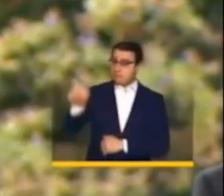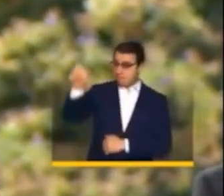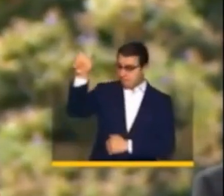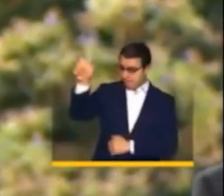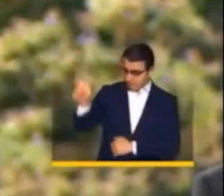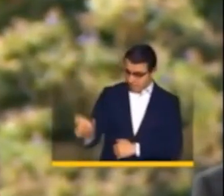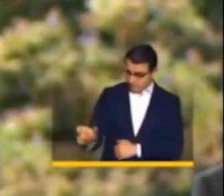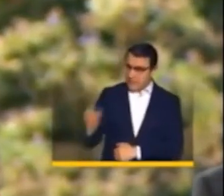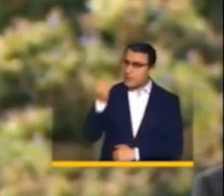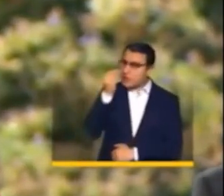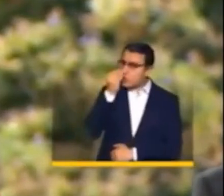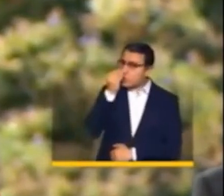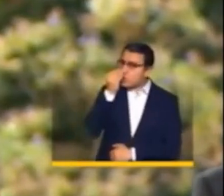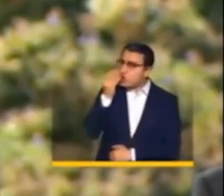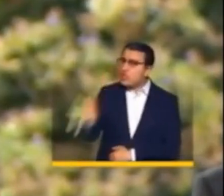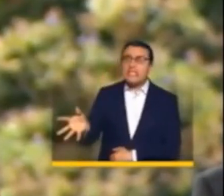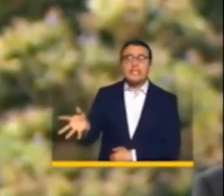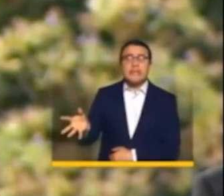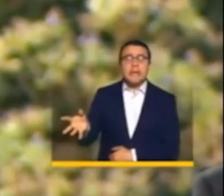un desechable.